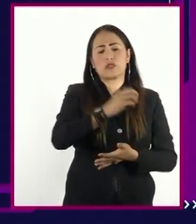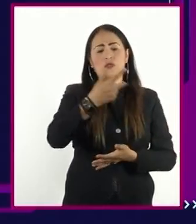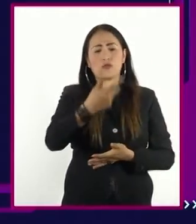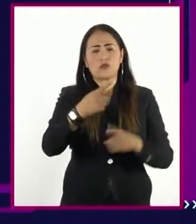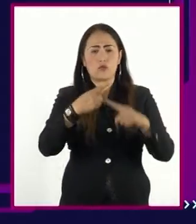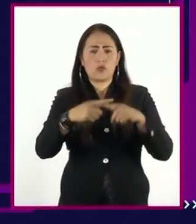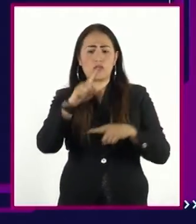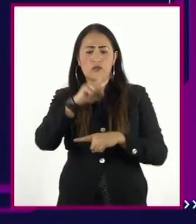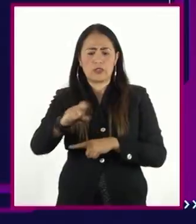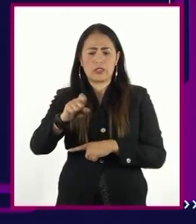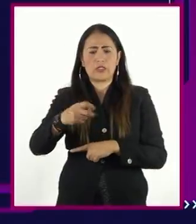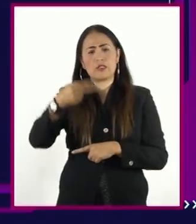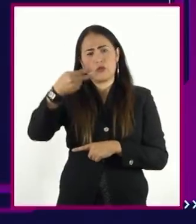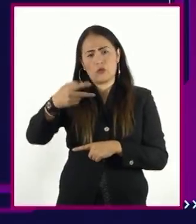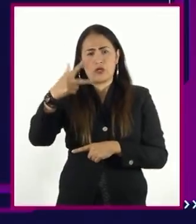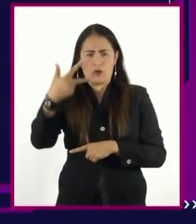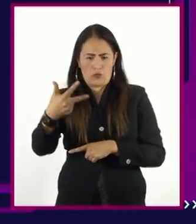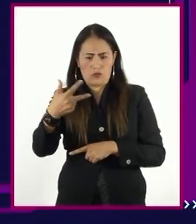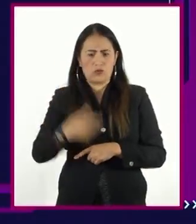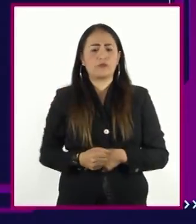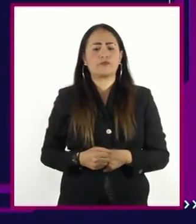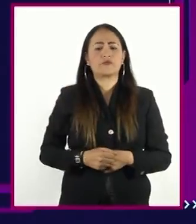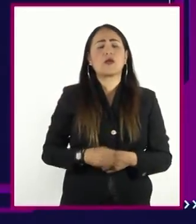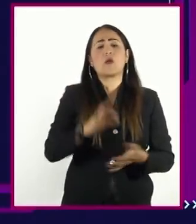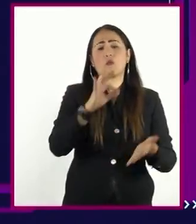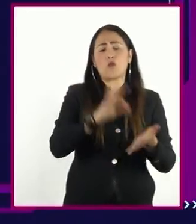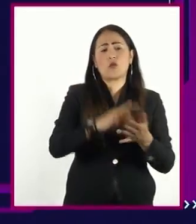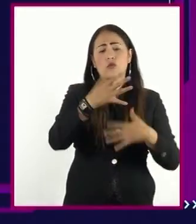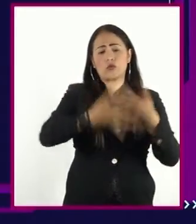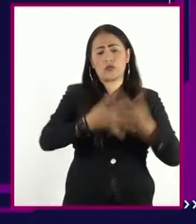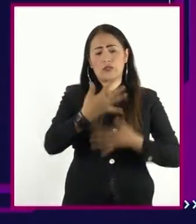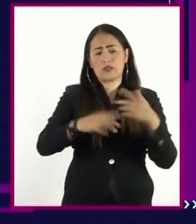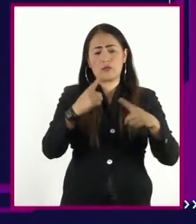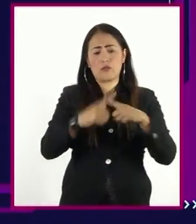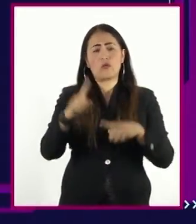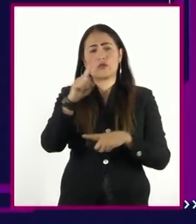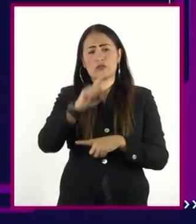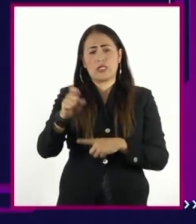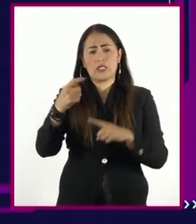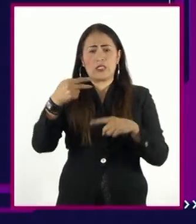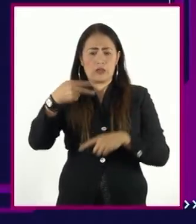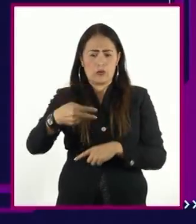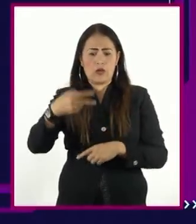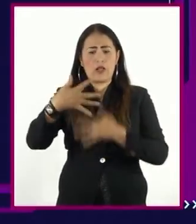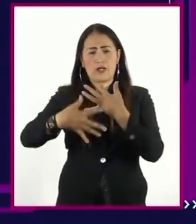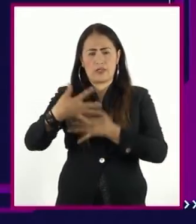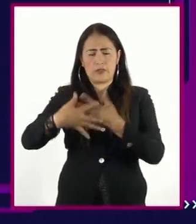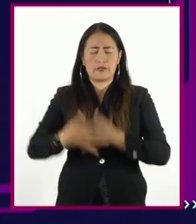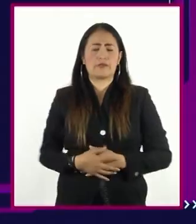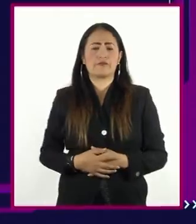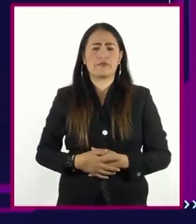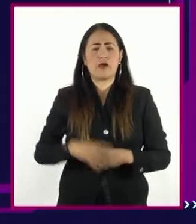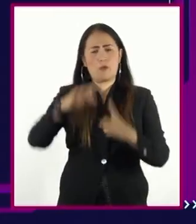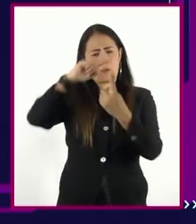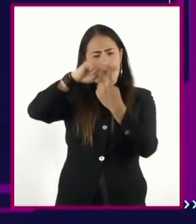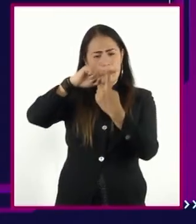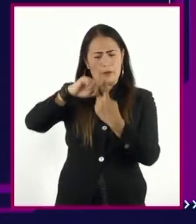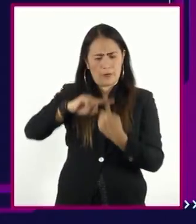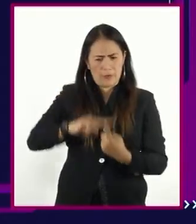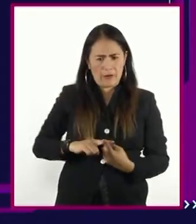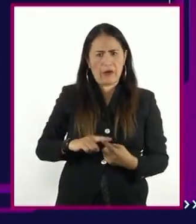Y para atletismo, 15 centésimos por 100 igual a 15%. Al sumar los porcentajes, obtenemos